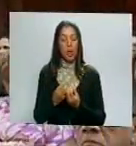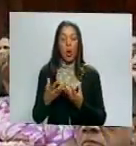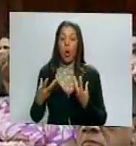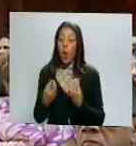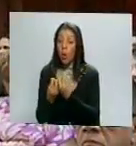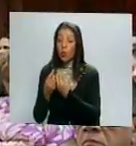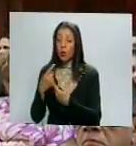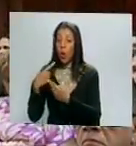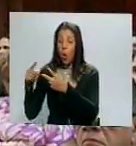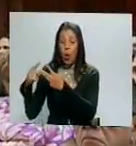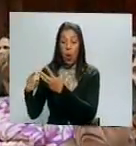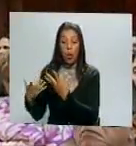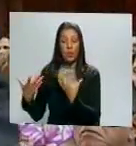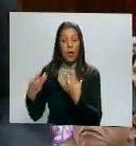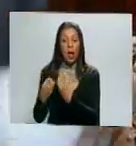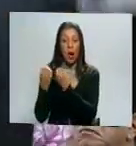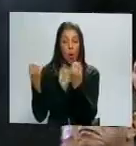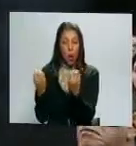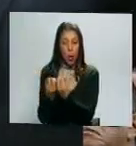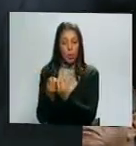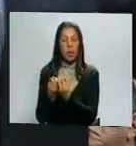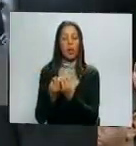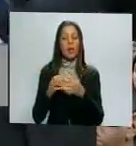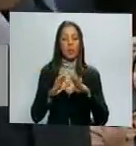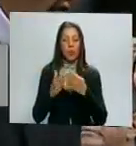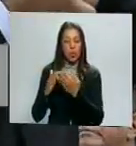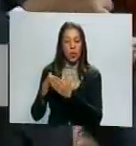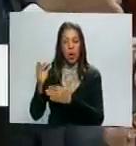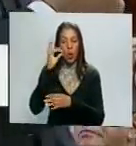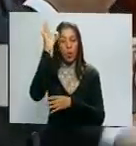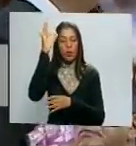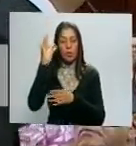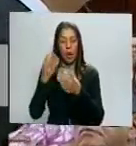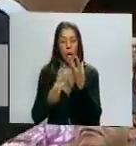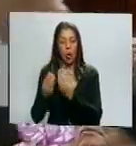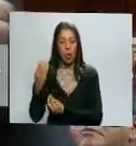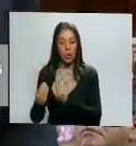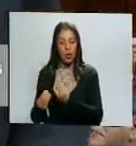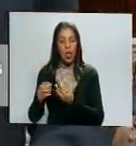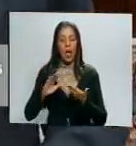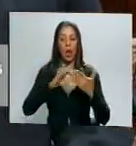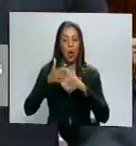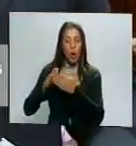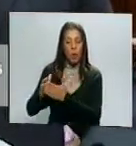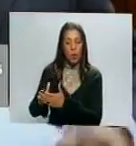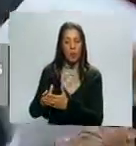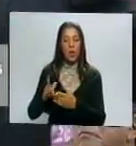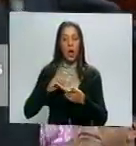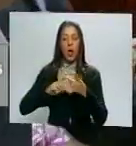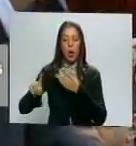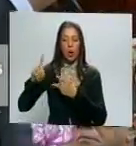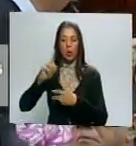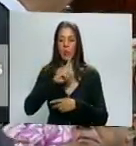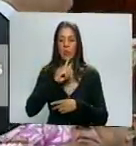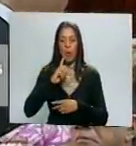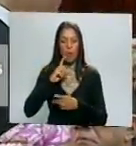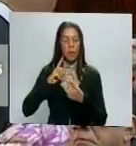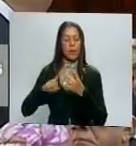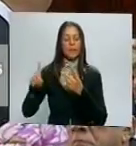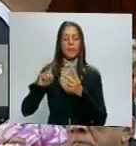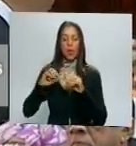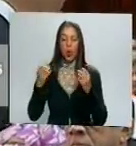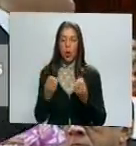otras organizaciones populares que están en ese territorio, los consejos comunales, las comunas, las ASIC, las organizaciones